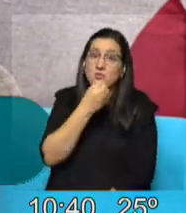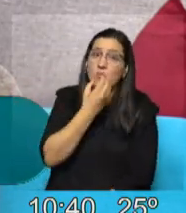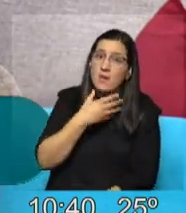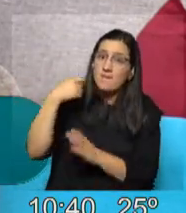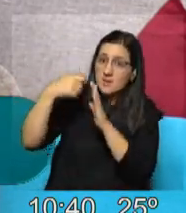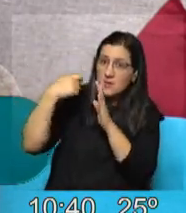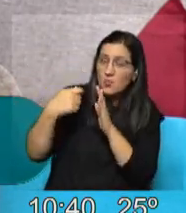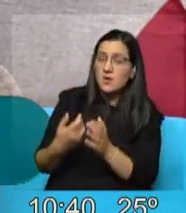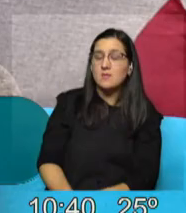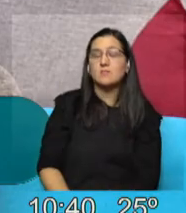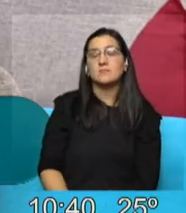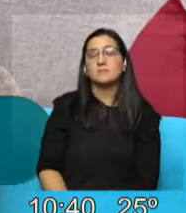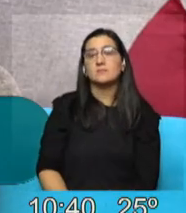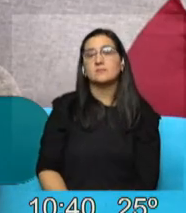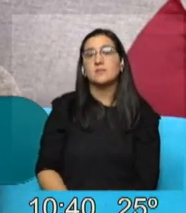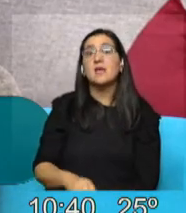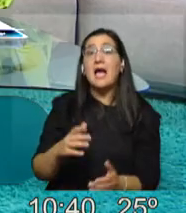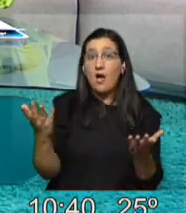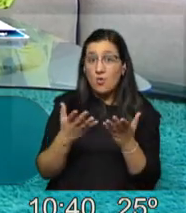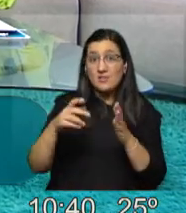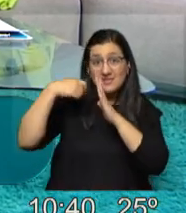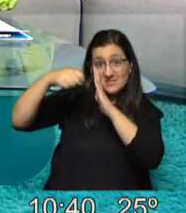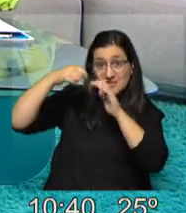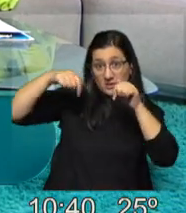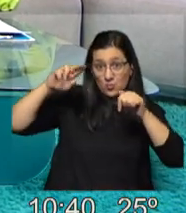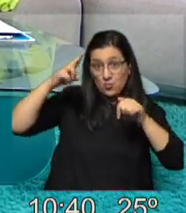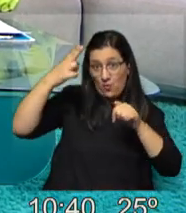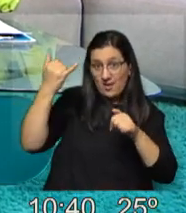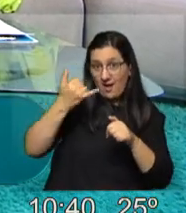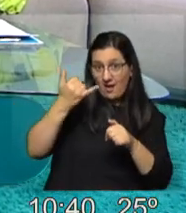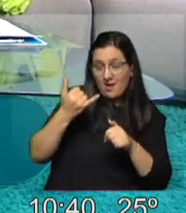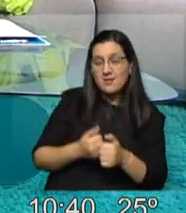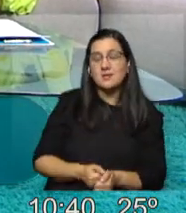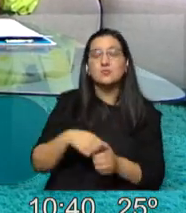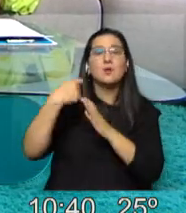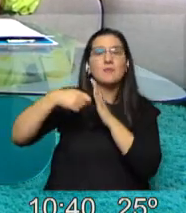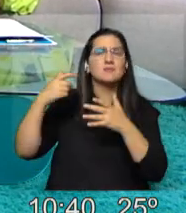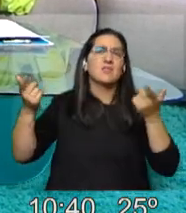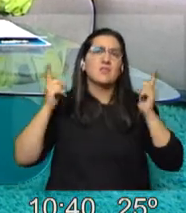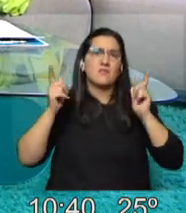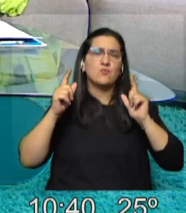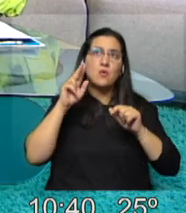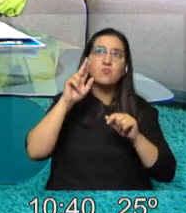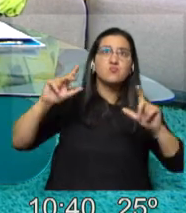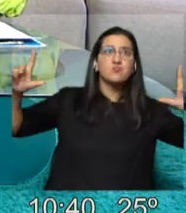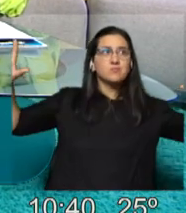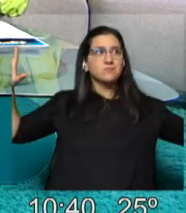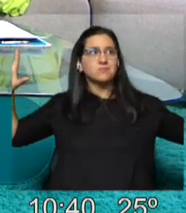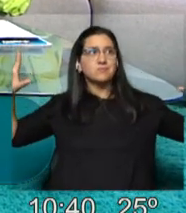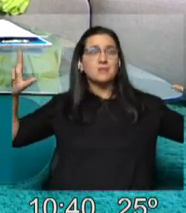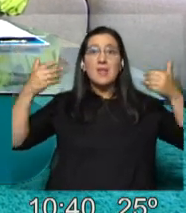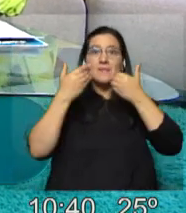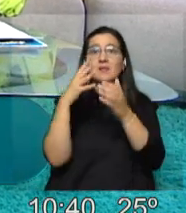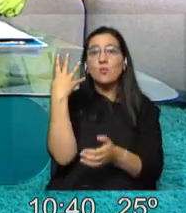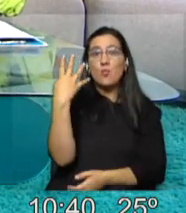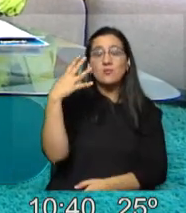película. Está en cines, véanla en cines. Está en los cines acá. Está en los cines acá. Bien. Es una película que se disfruta mucho en pantalla grande y a partir del 4